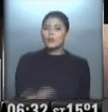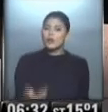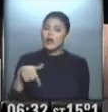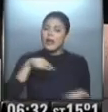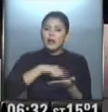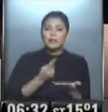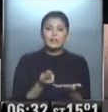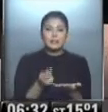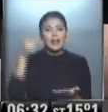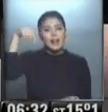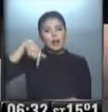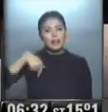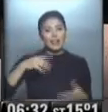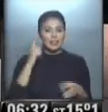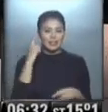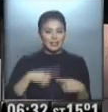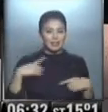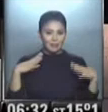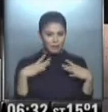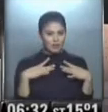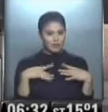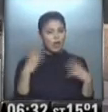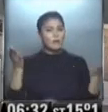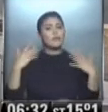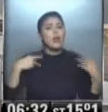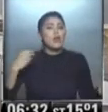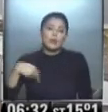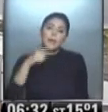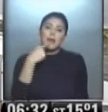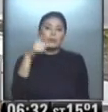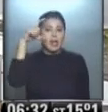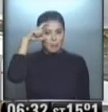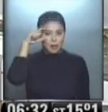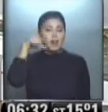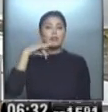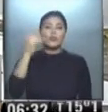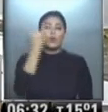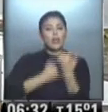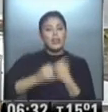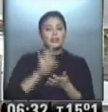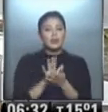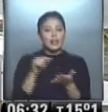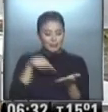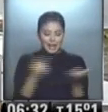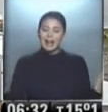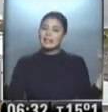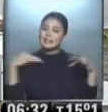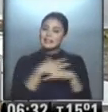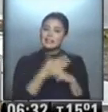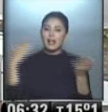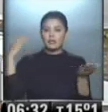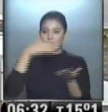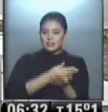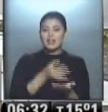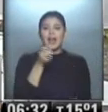está la ciudad en este día feriado y de primavera, Nadia? Le preguntamos a Manuel Prieto que nos cuente el tránsito en los ingresos a capital, el funcionamiento de